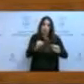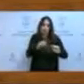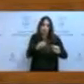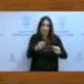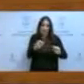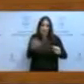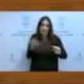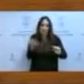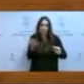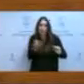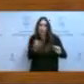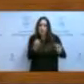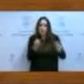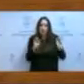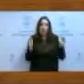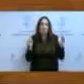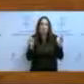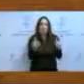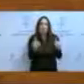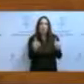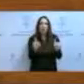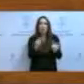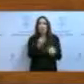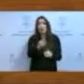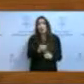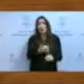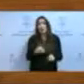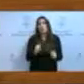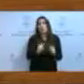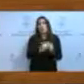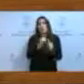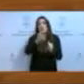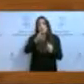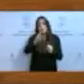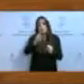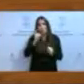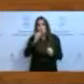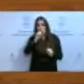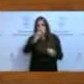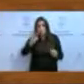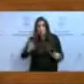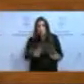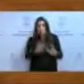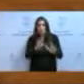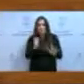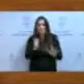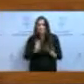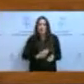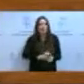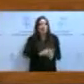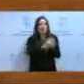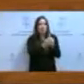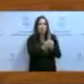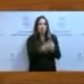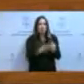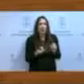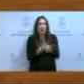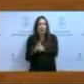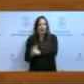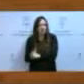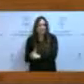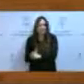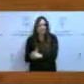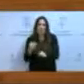y modifique la resolución de 22 de junio de 2009. Déjese de cortapegas e imponga de manera más